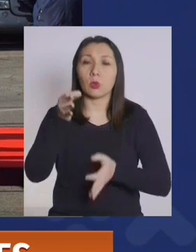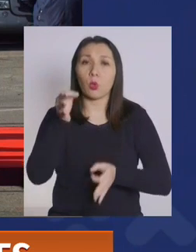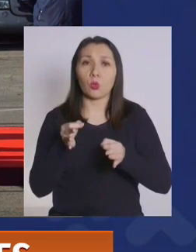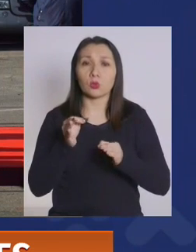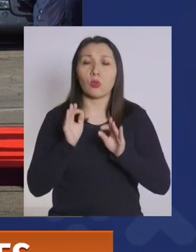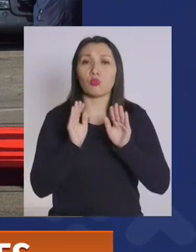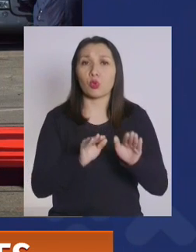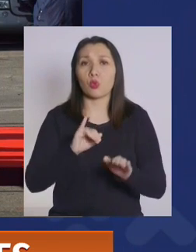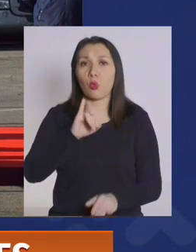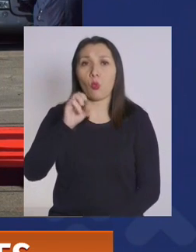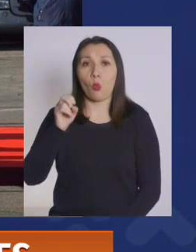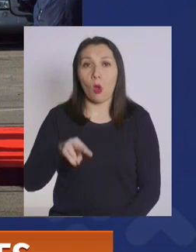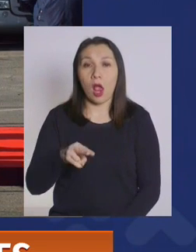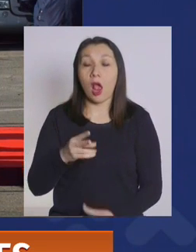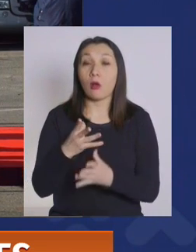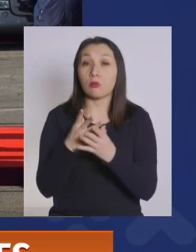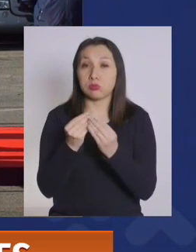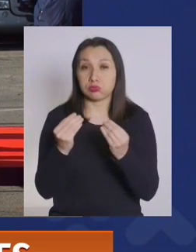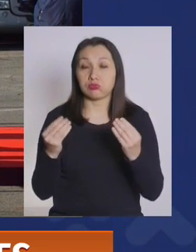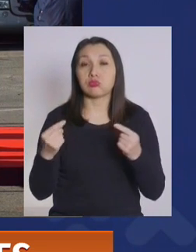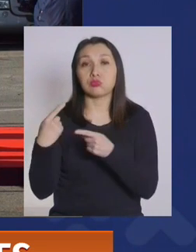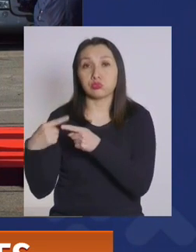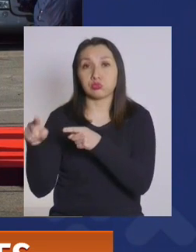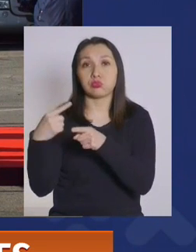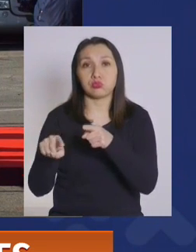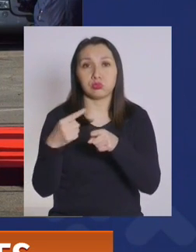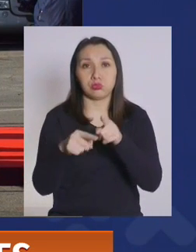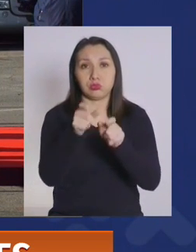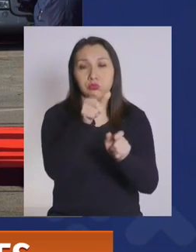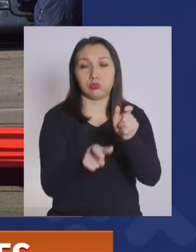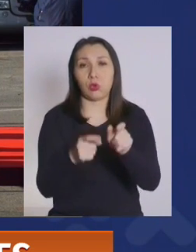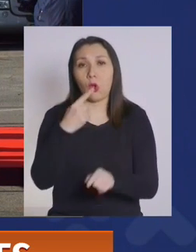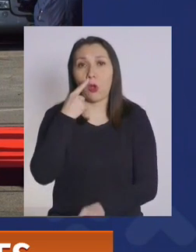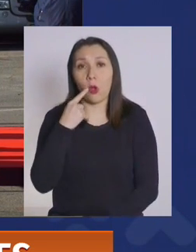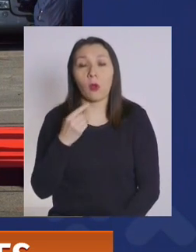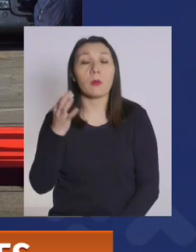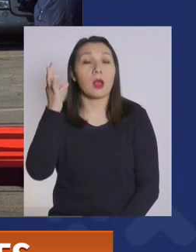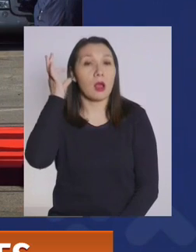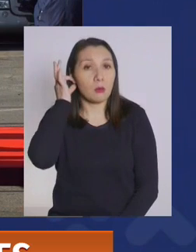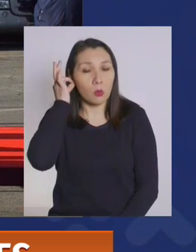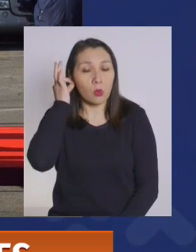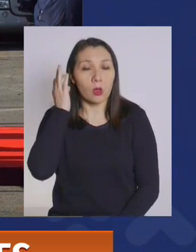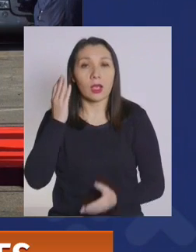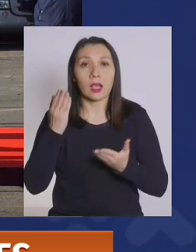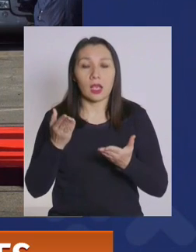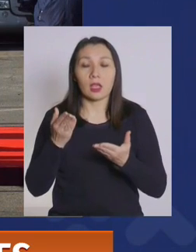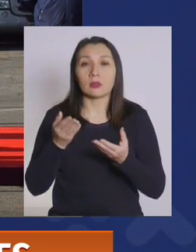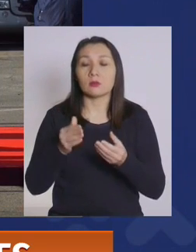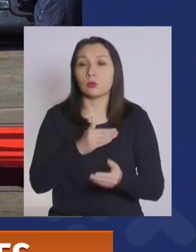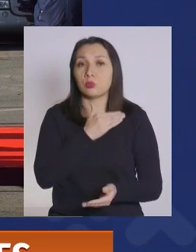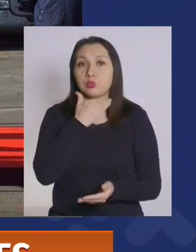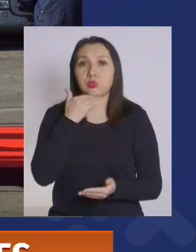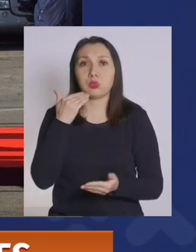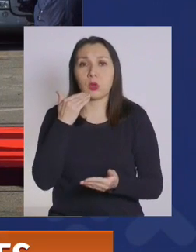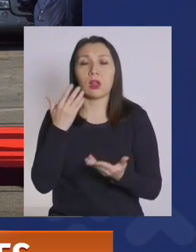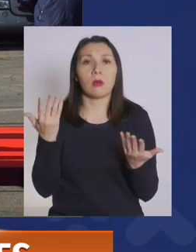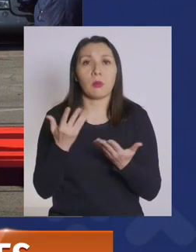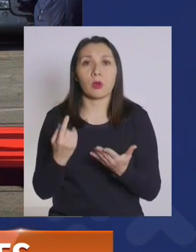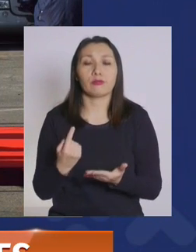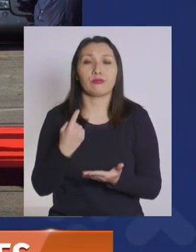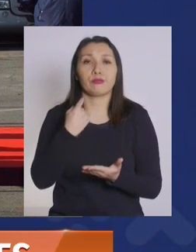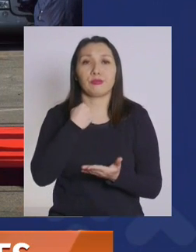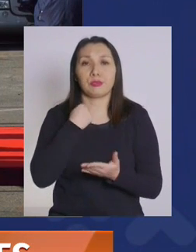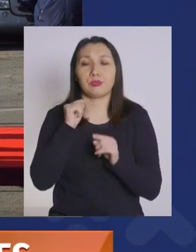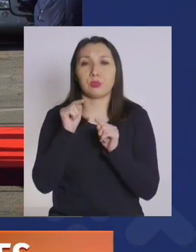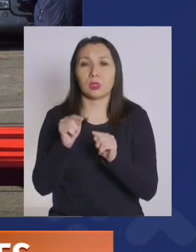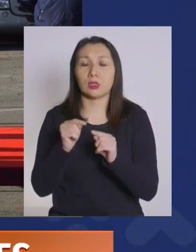Juan y por tantos otros hombres y mujeres que han perdido sus vidas producto